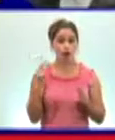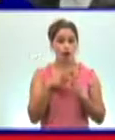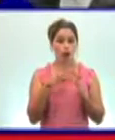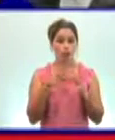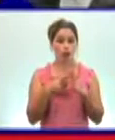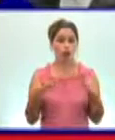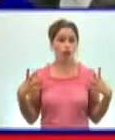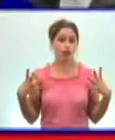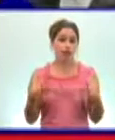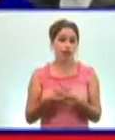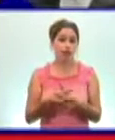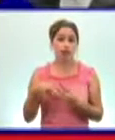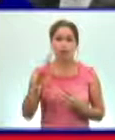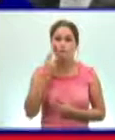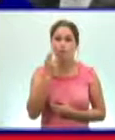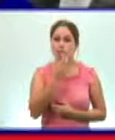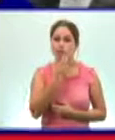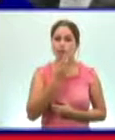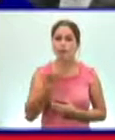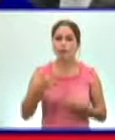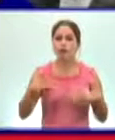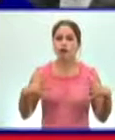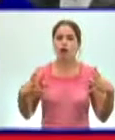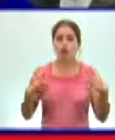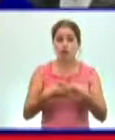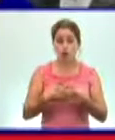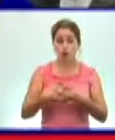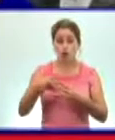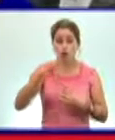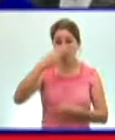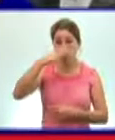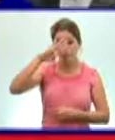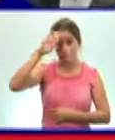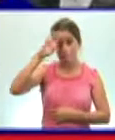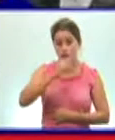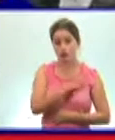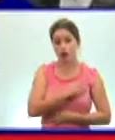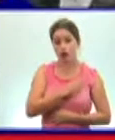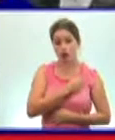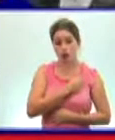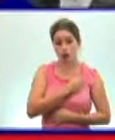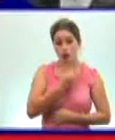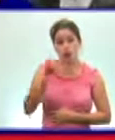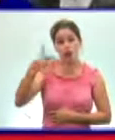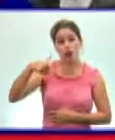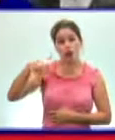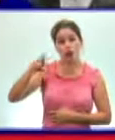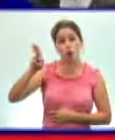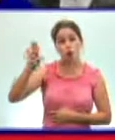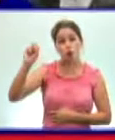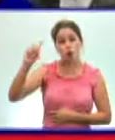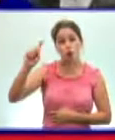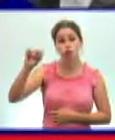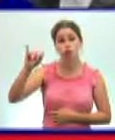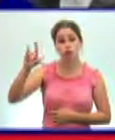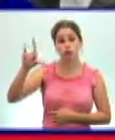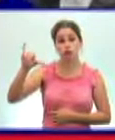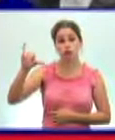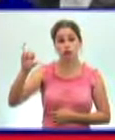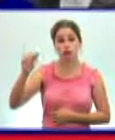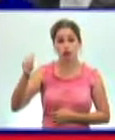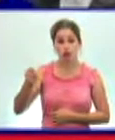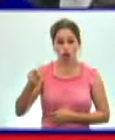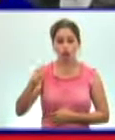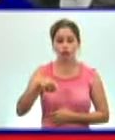establece relación de patria con el amor de la justicia. Lo que no es justo no es patriótico. Dice: